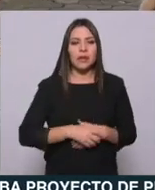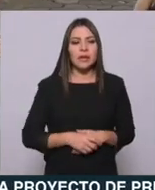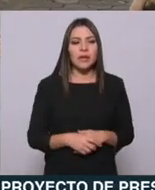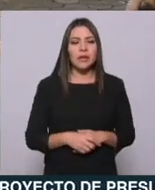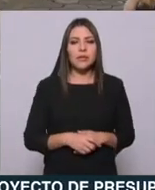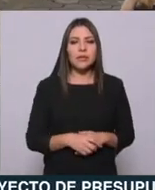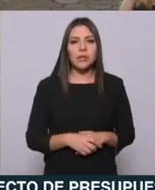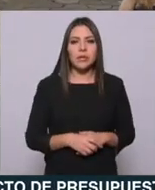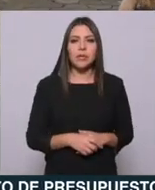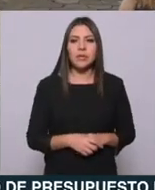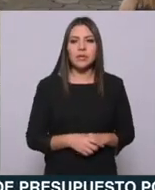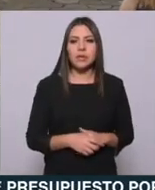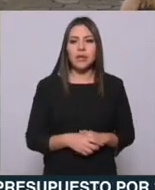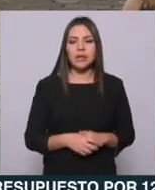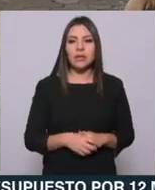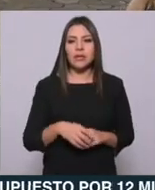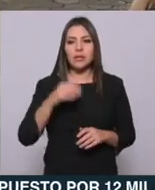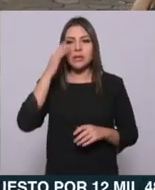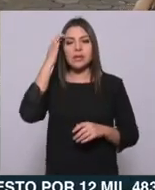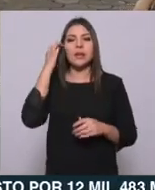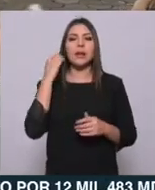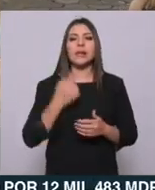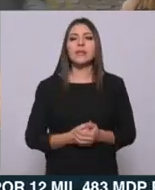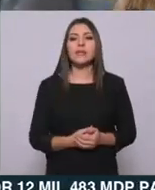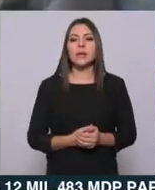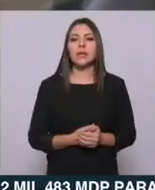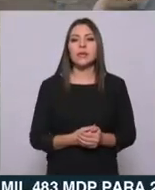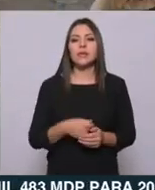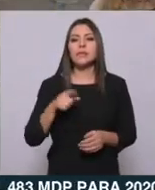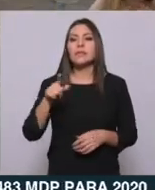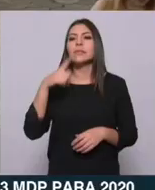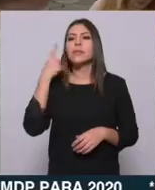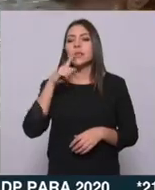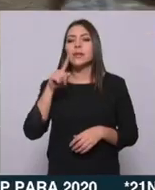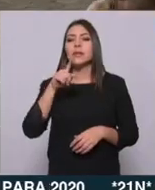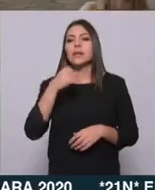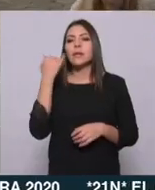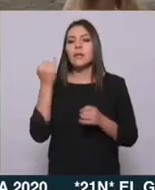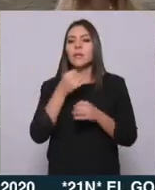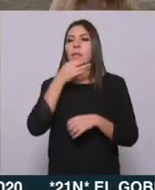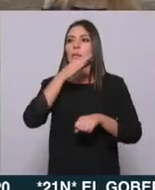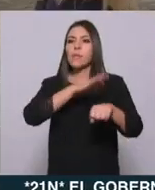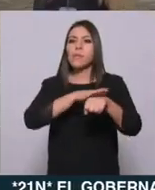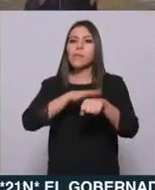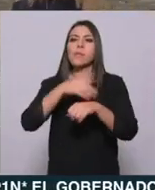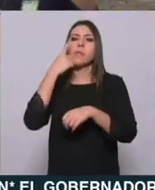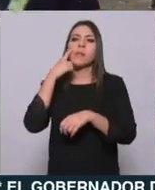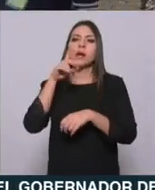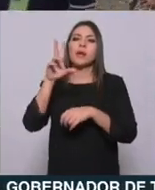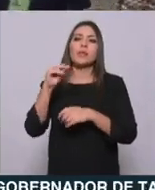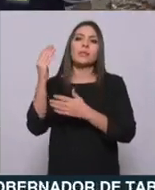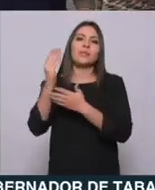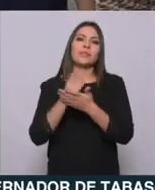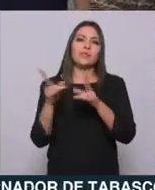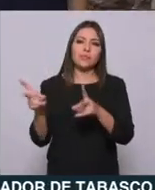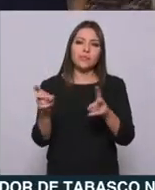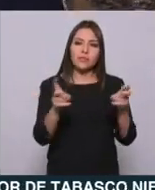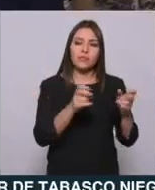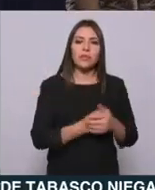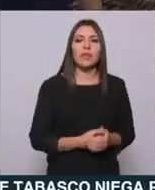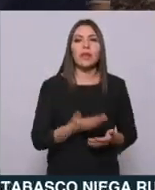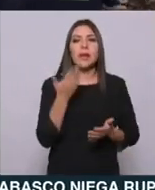hace una invitación a la delincuencia. También tenemos la inseguridad de